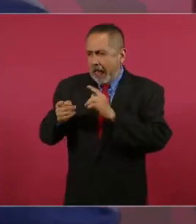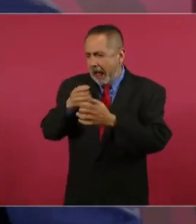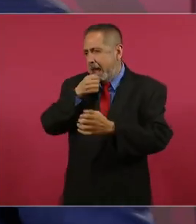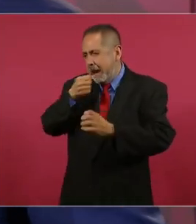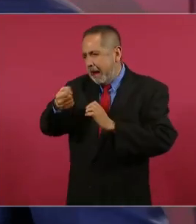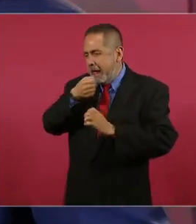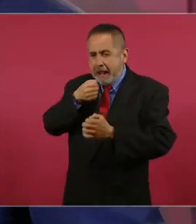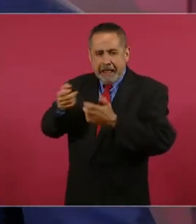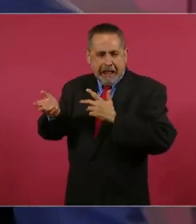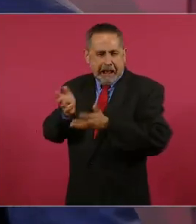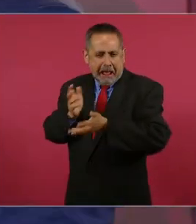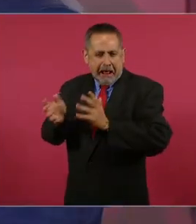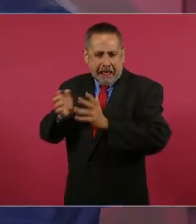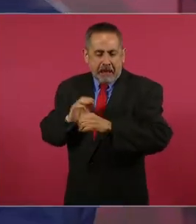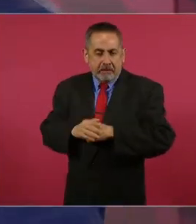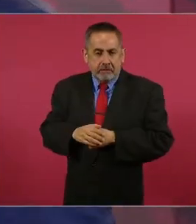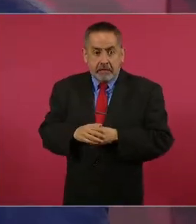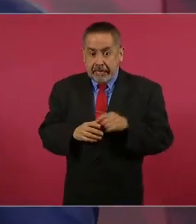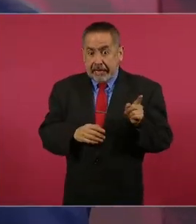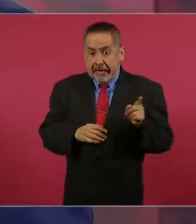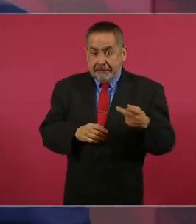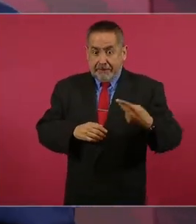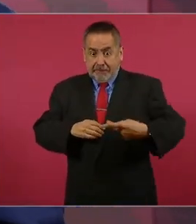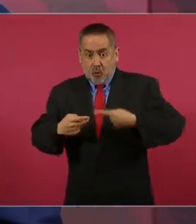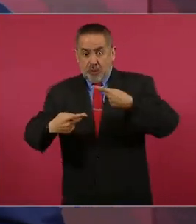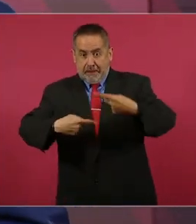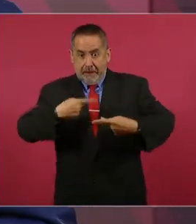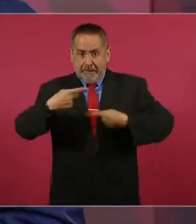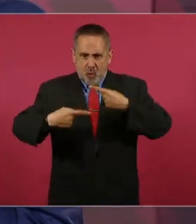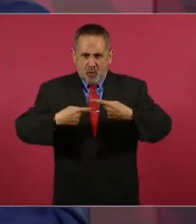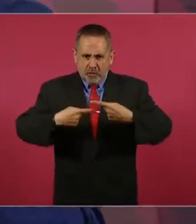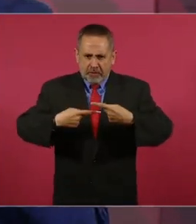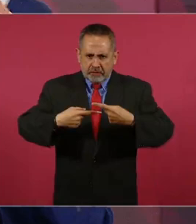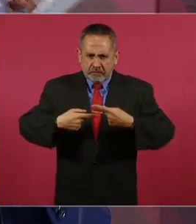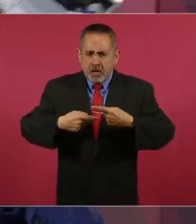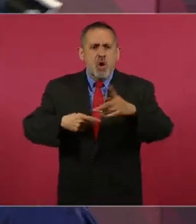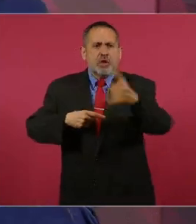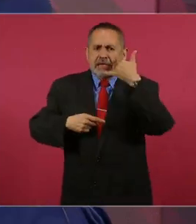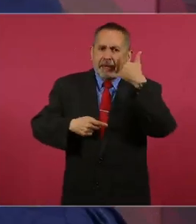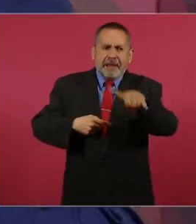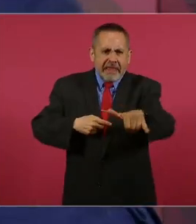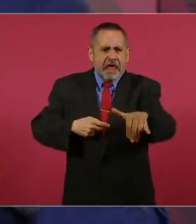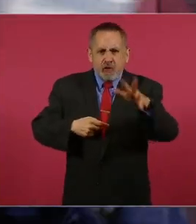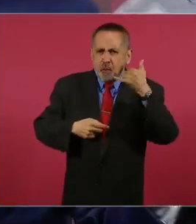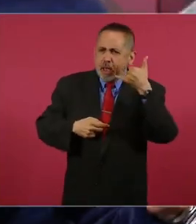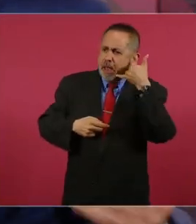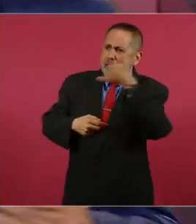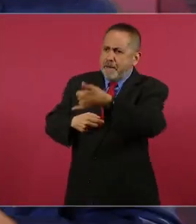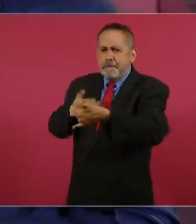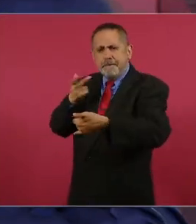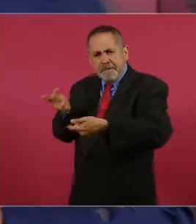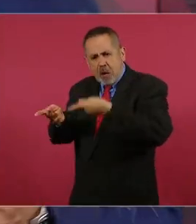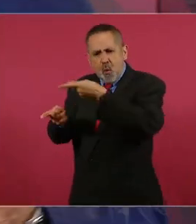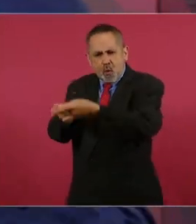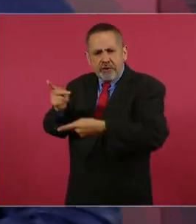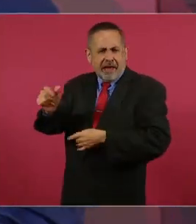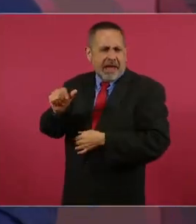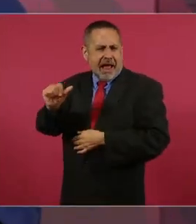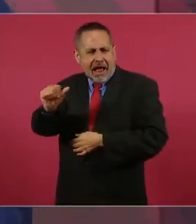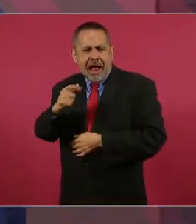¿sí? Y me empieza a preguntar, entonces, pueden llamar al teléfono, ¿no? Pregunten todo lo que